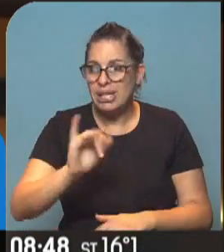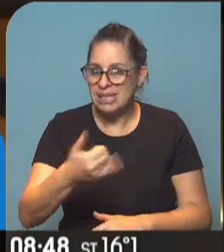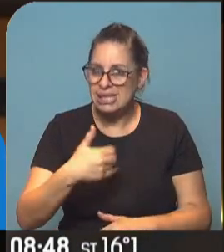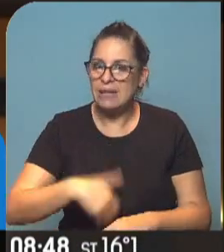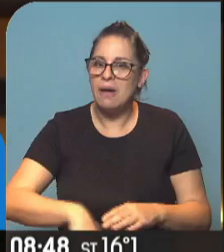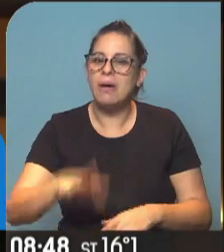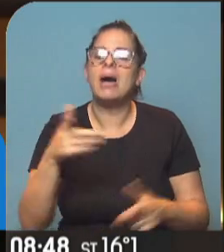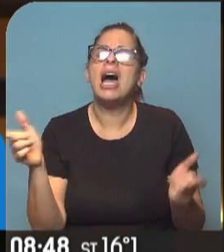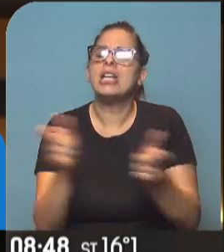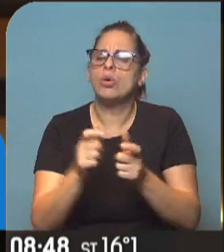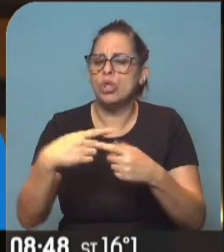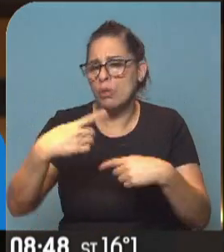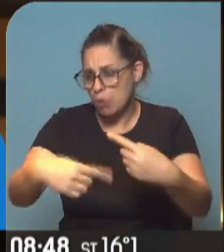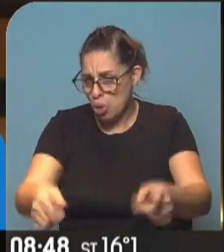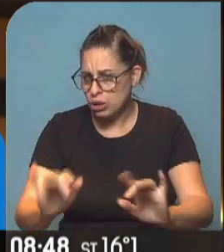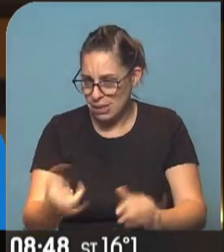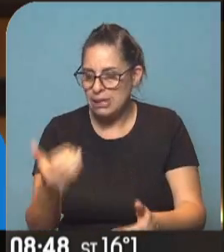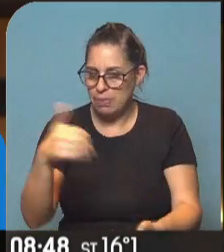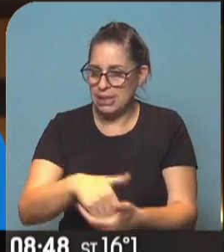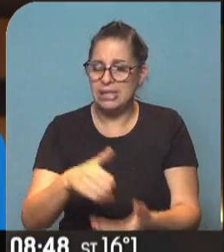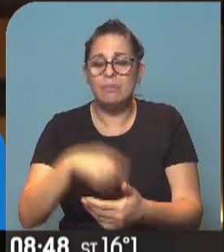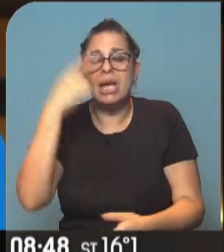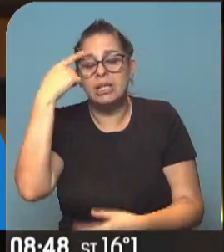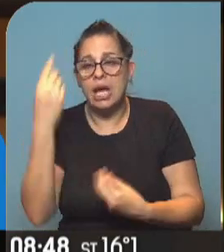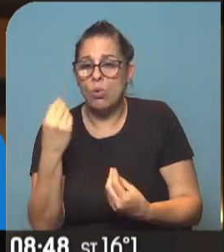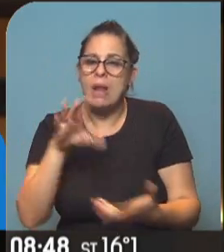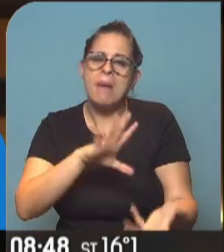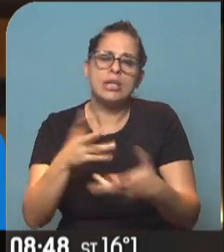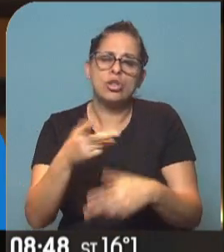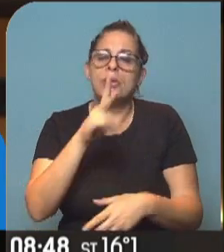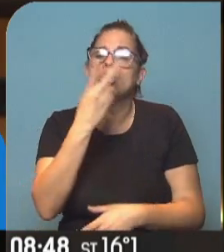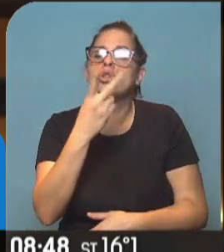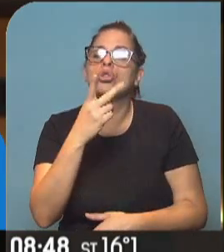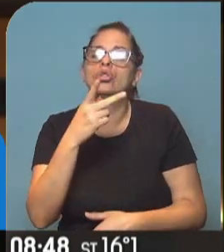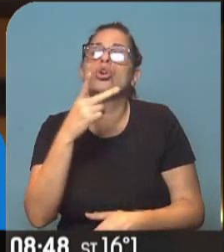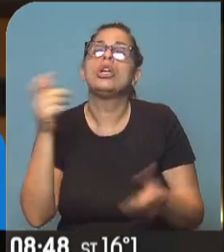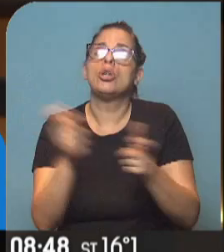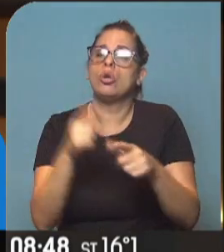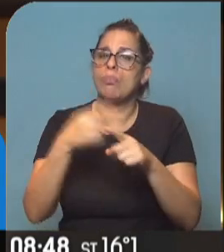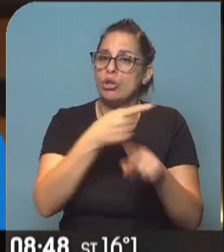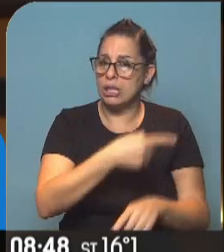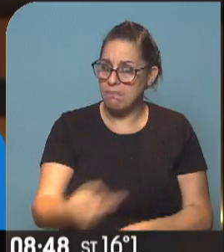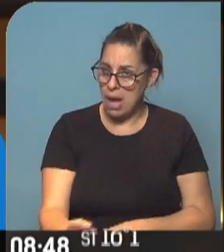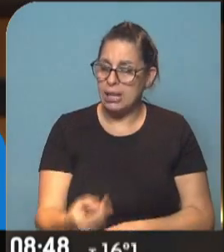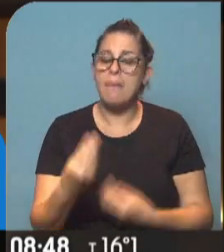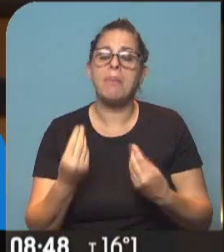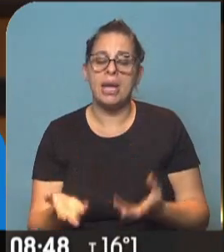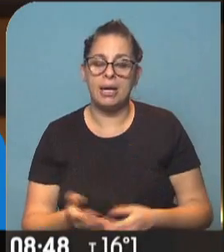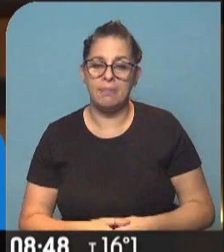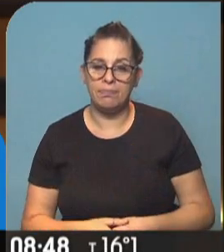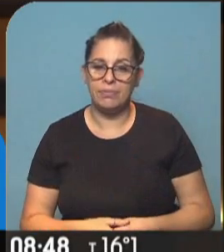resto de las audiencias la idea es que haya aproximadamente dos por semana justamente para no